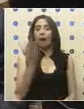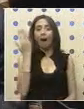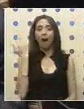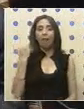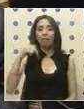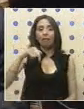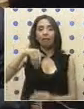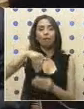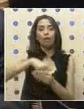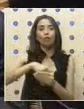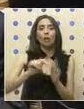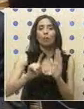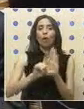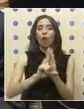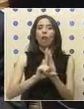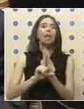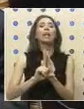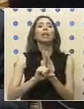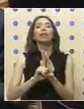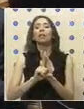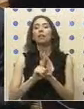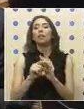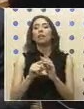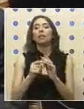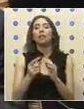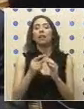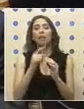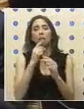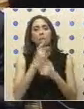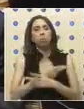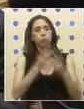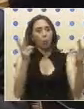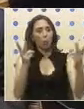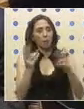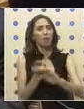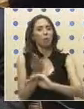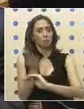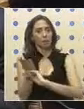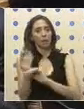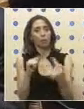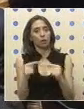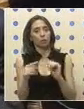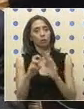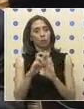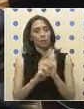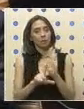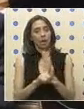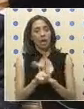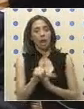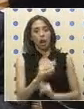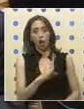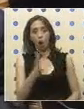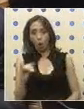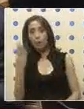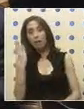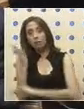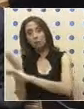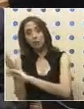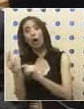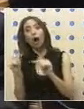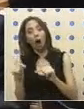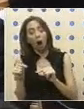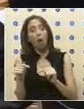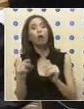la ley sobre la función pública, le pedimos que pudiésemos discutir un proyecto de ley sobre el lobby, y hoy día lo estamos discutiendo. Y quiero